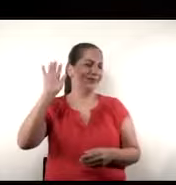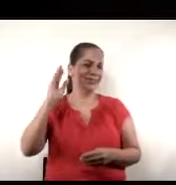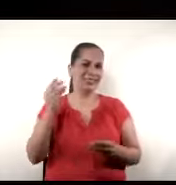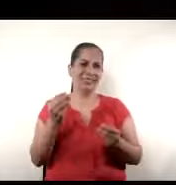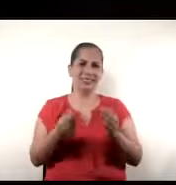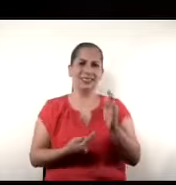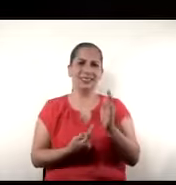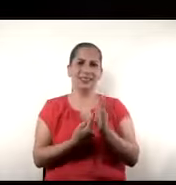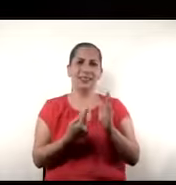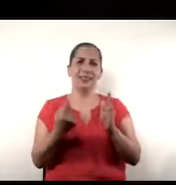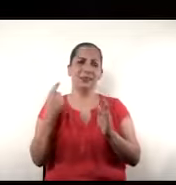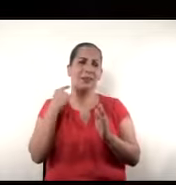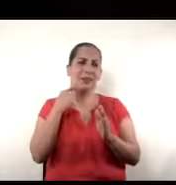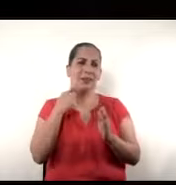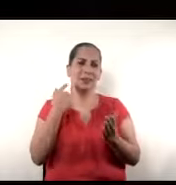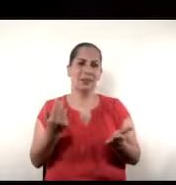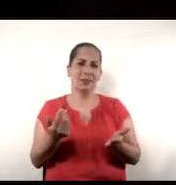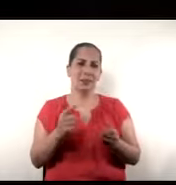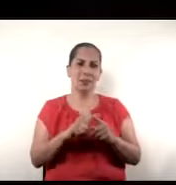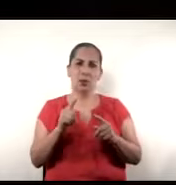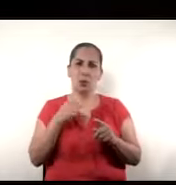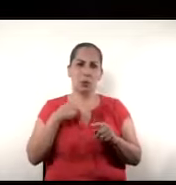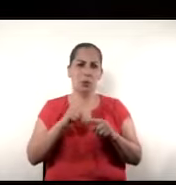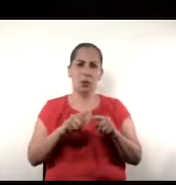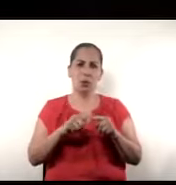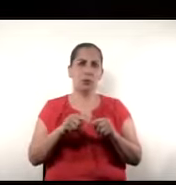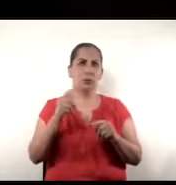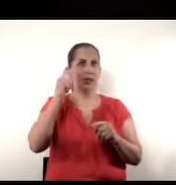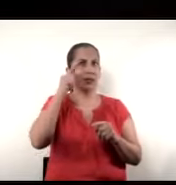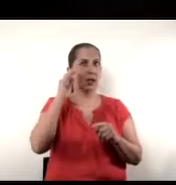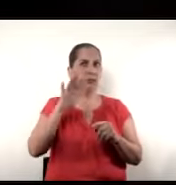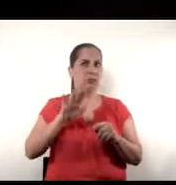pero no nos vayamos tan alto como el espacio.